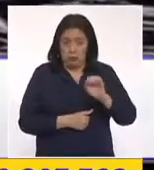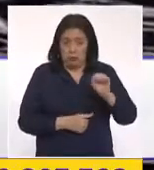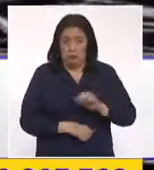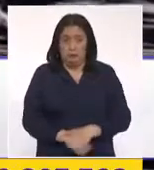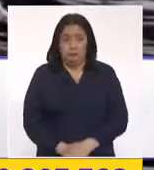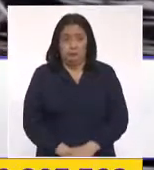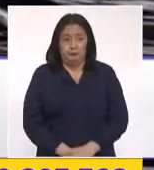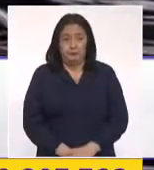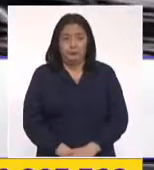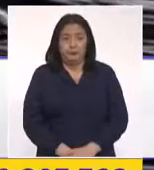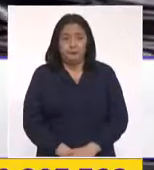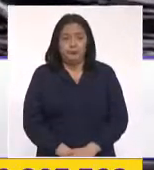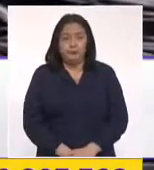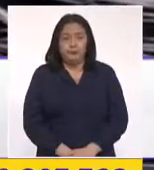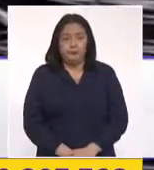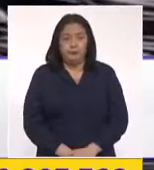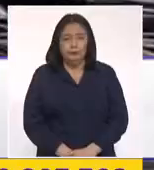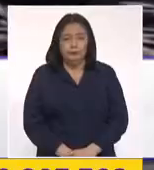160,000 nuevos soles.